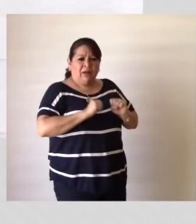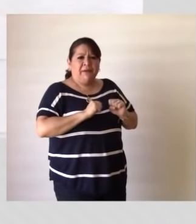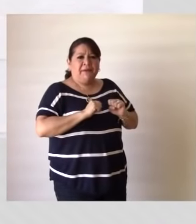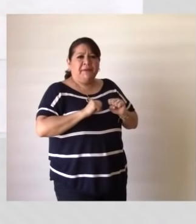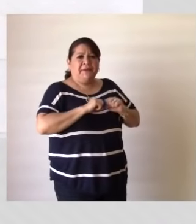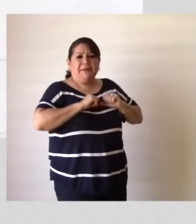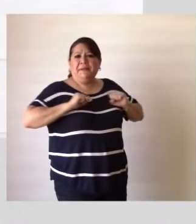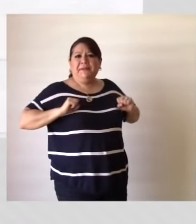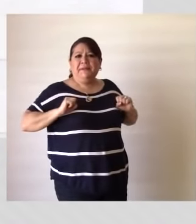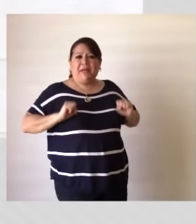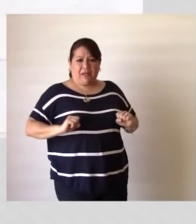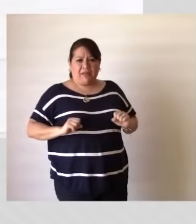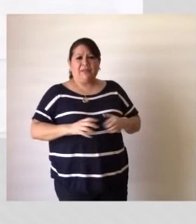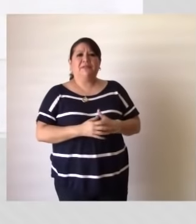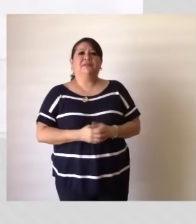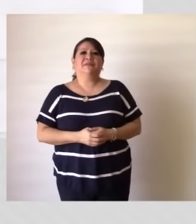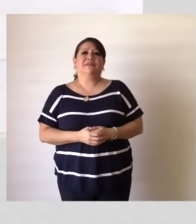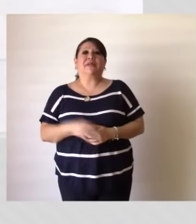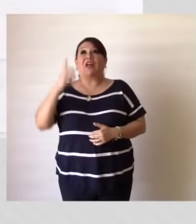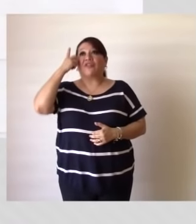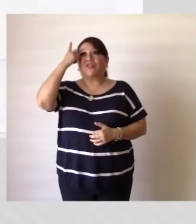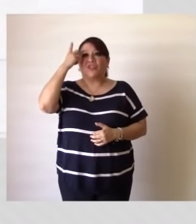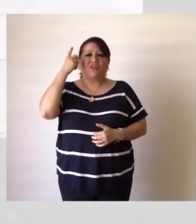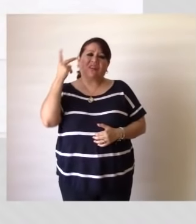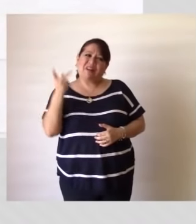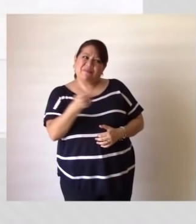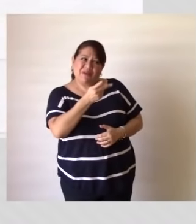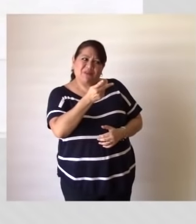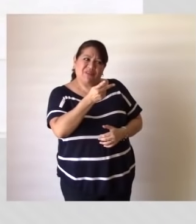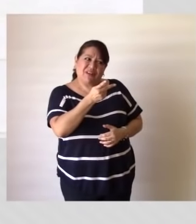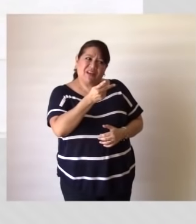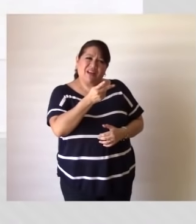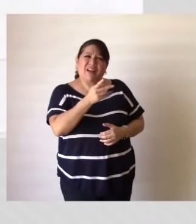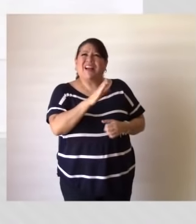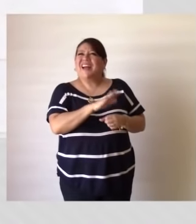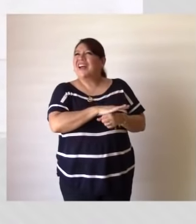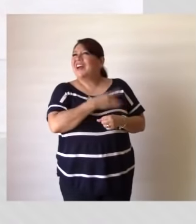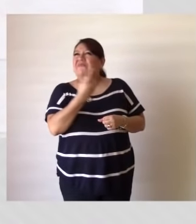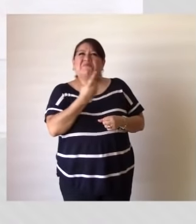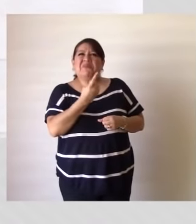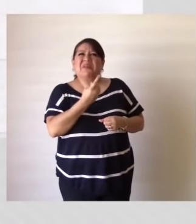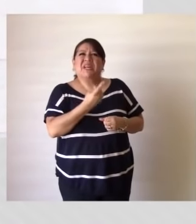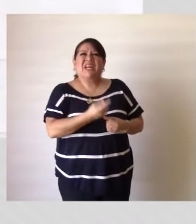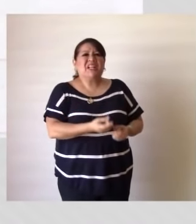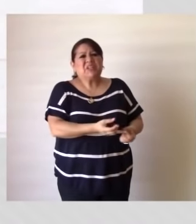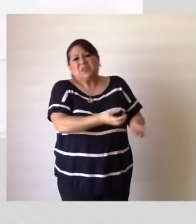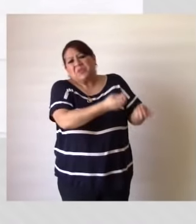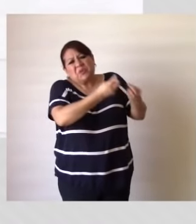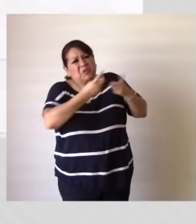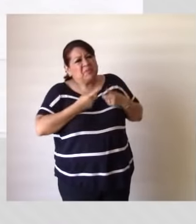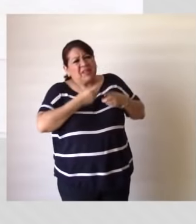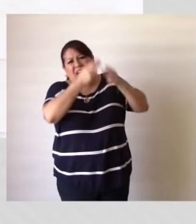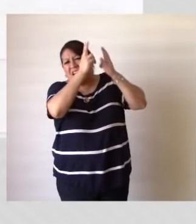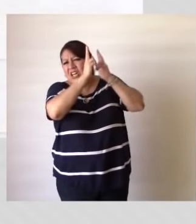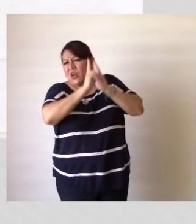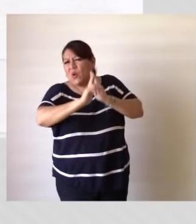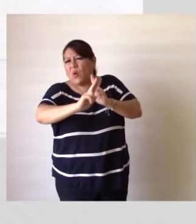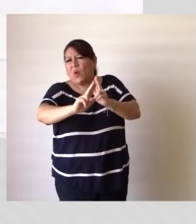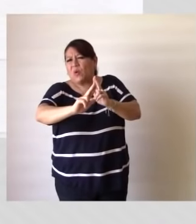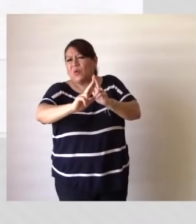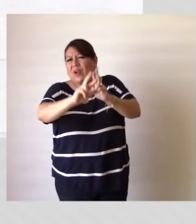dice por qué no me dan la honra porque no me dan lo que me corresponde y cuando dios hace la simulación